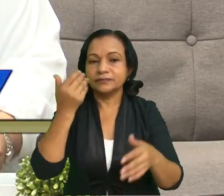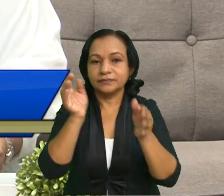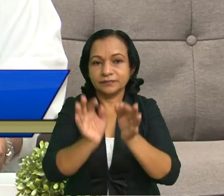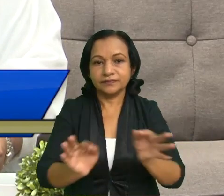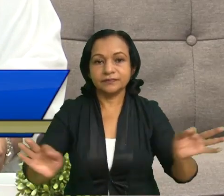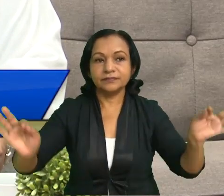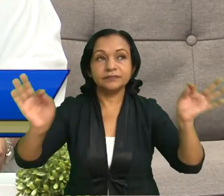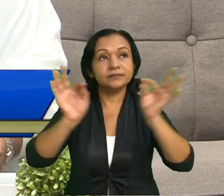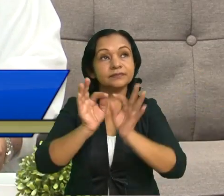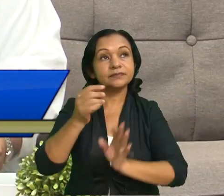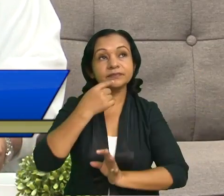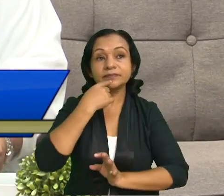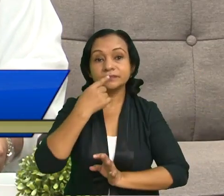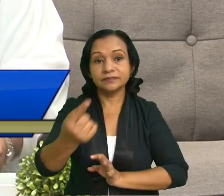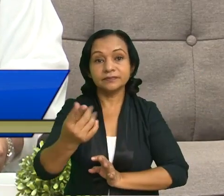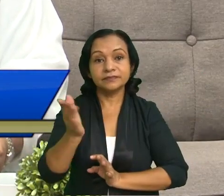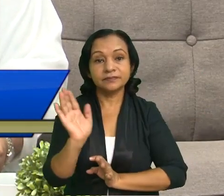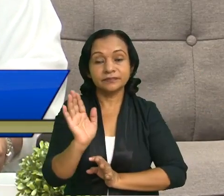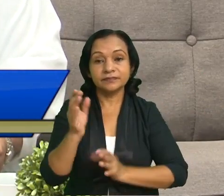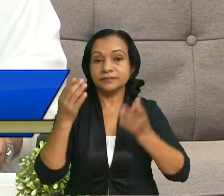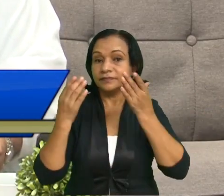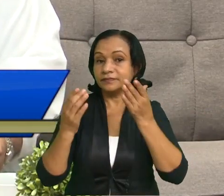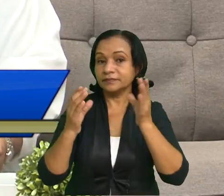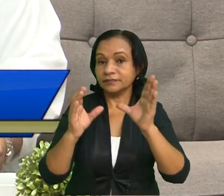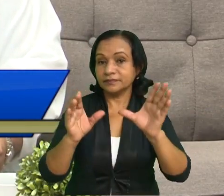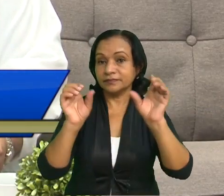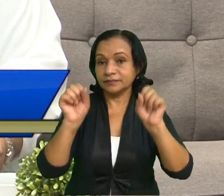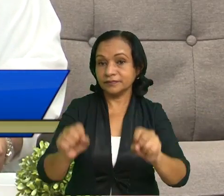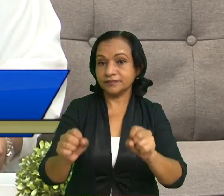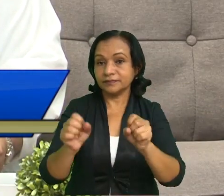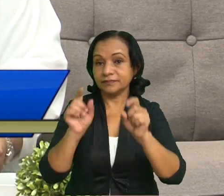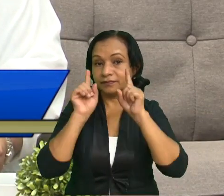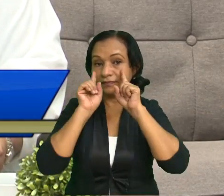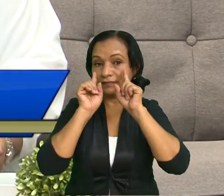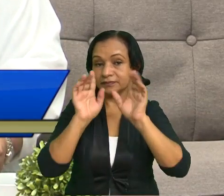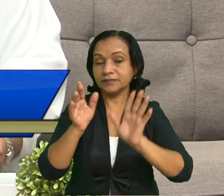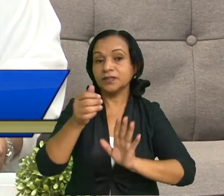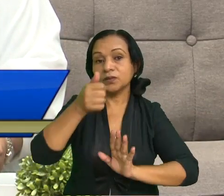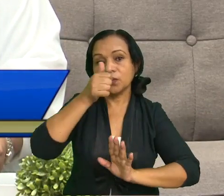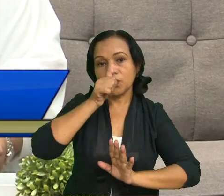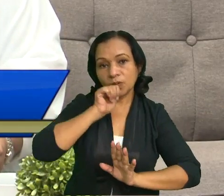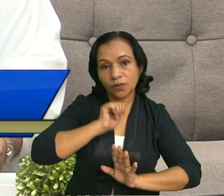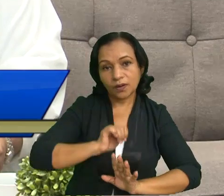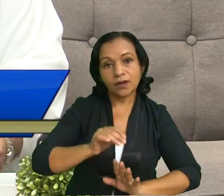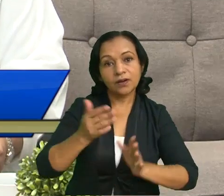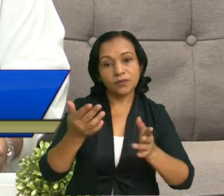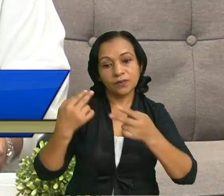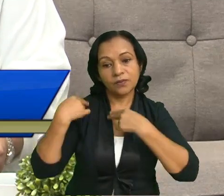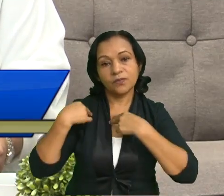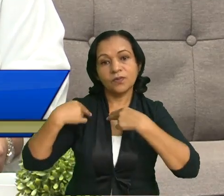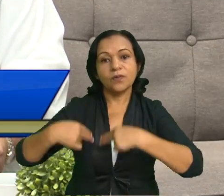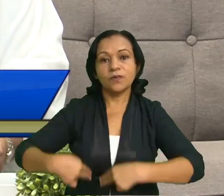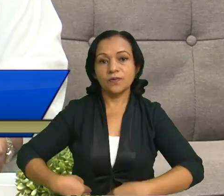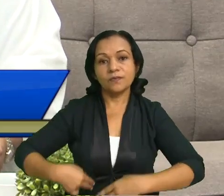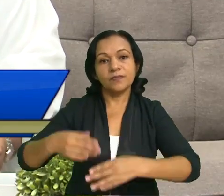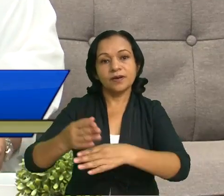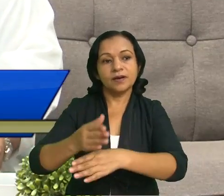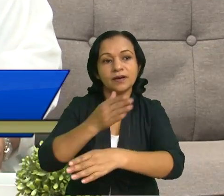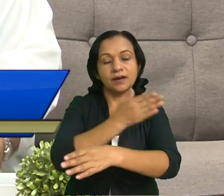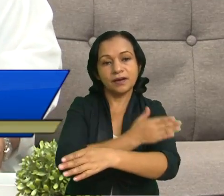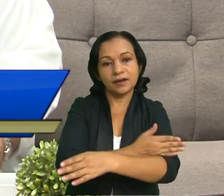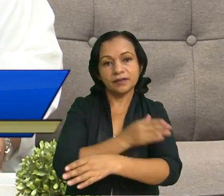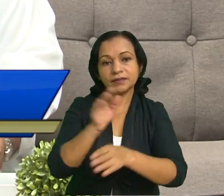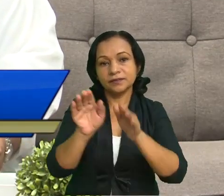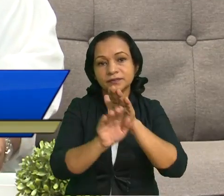el hecho de asegurar en estas condiciones la potabilidad y la seguridad del agua de consumo humano y eso significa que premió ya habíamos entregado